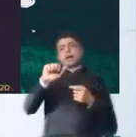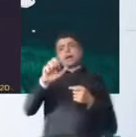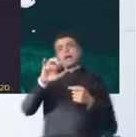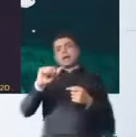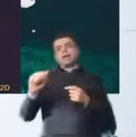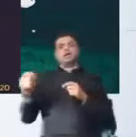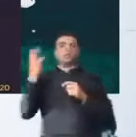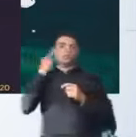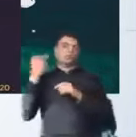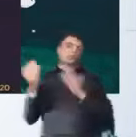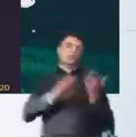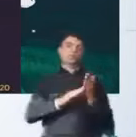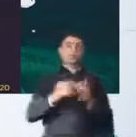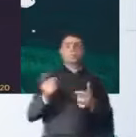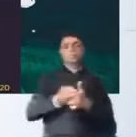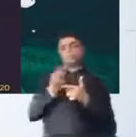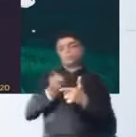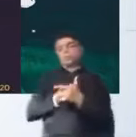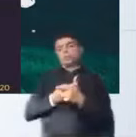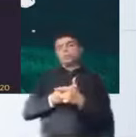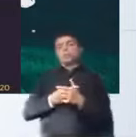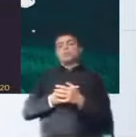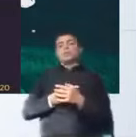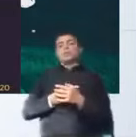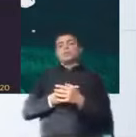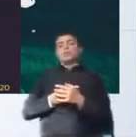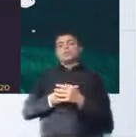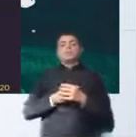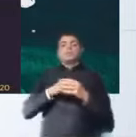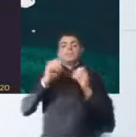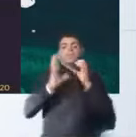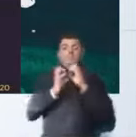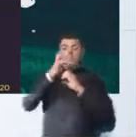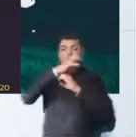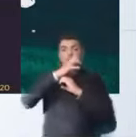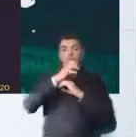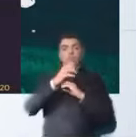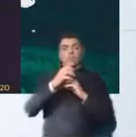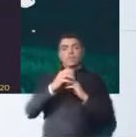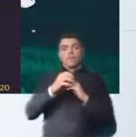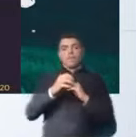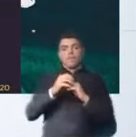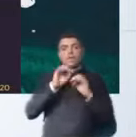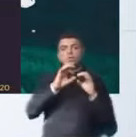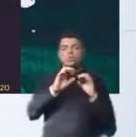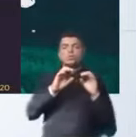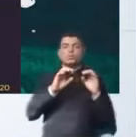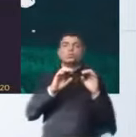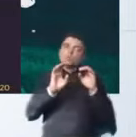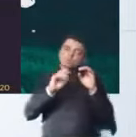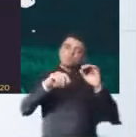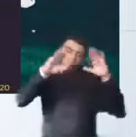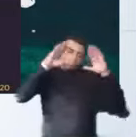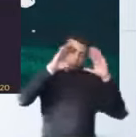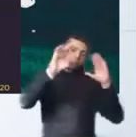el COVID-19 es una enfermedad que es para prestarle atención, pero no debemos desviarnos de las